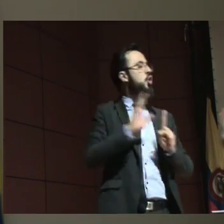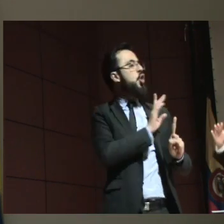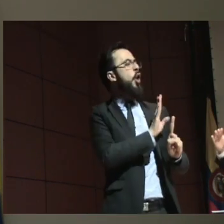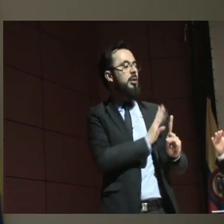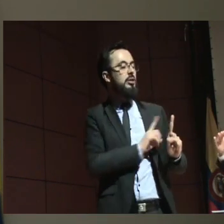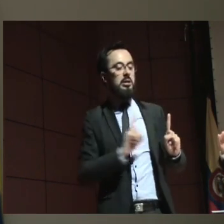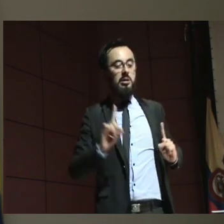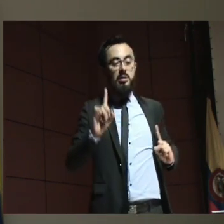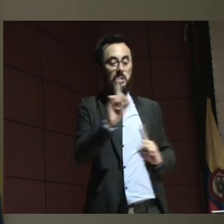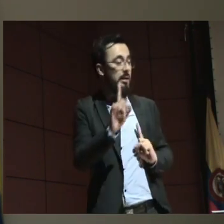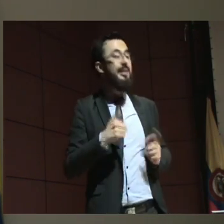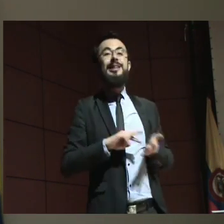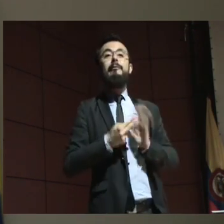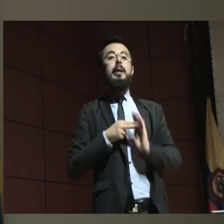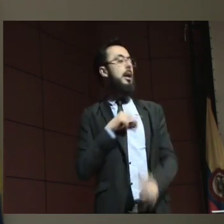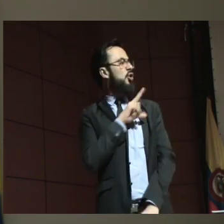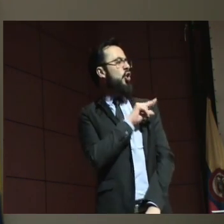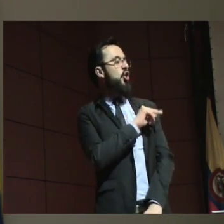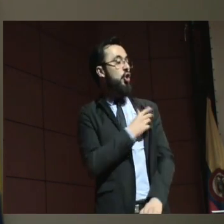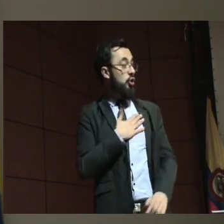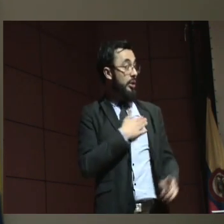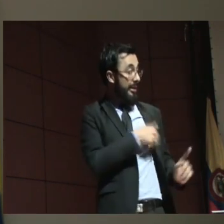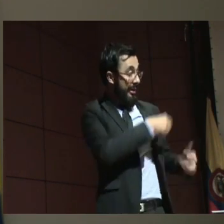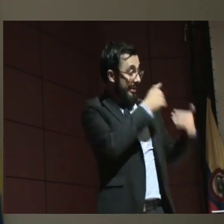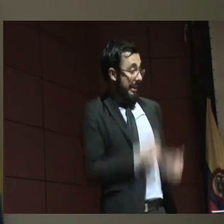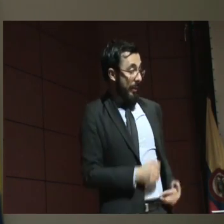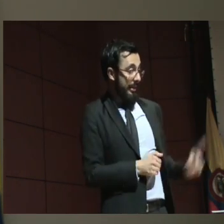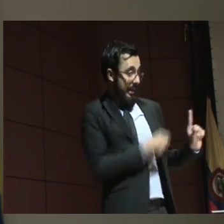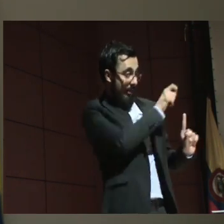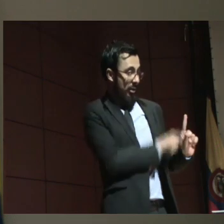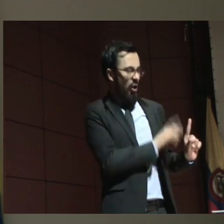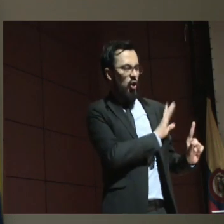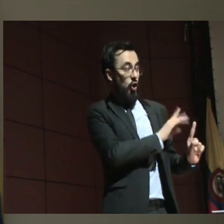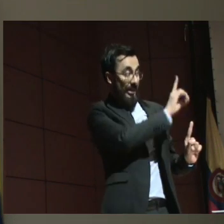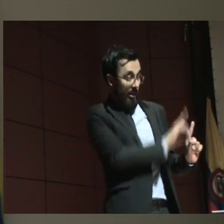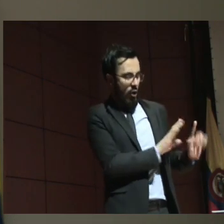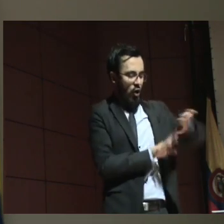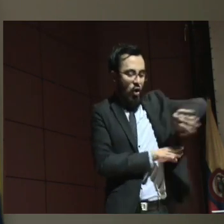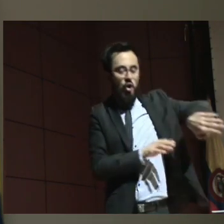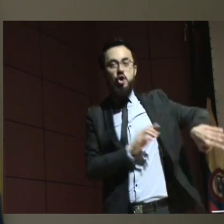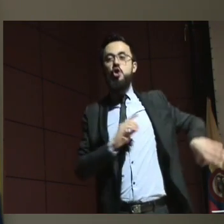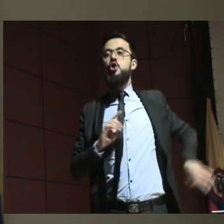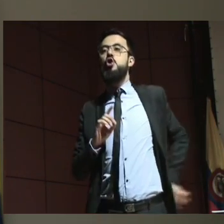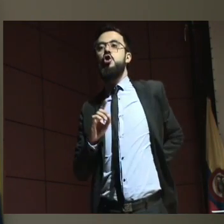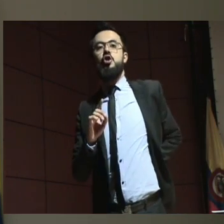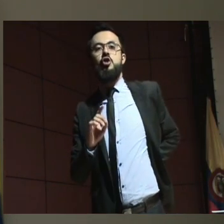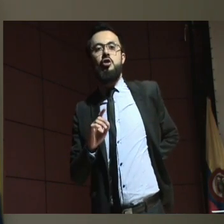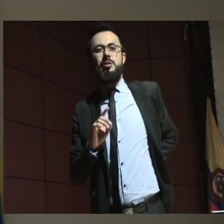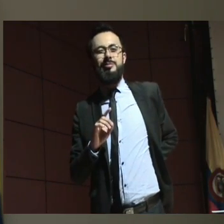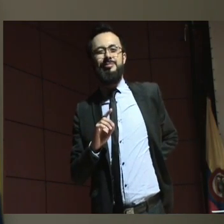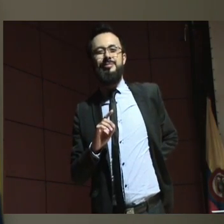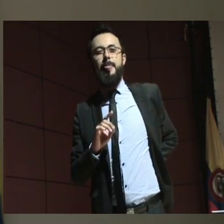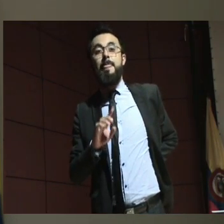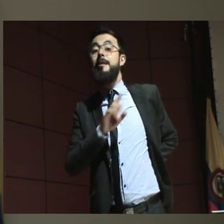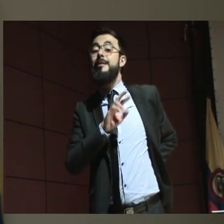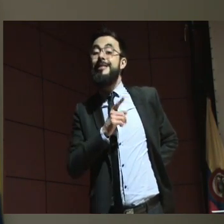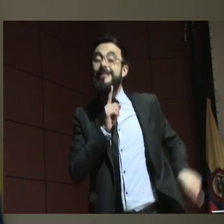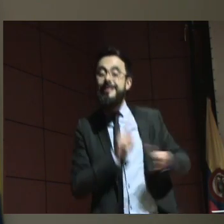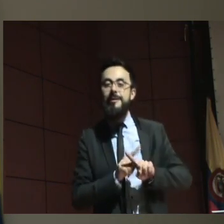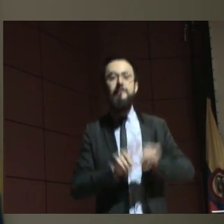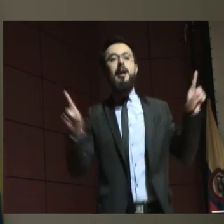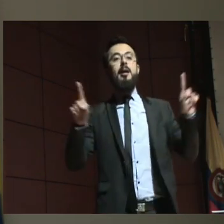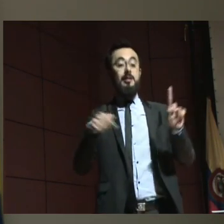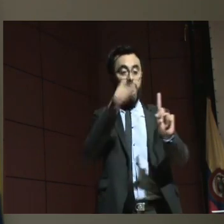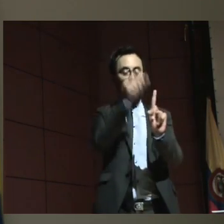persona tome decisiones por la persona con discapacidad, y la toma de decisiones con apoyo es todo lo contrario, que es la persona con discapacidad la que toma sus propias